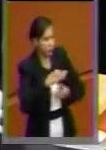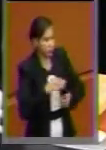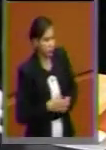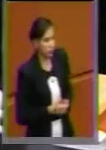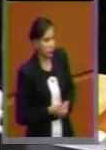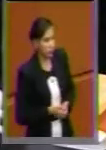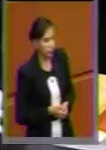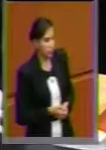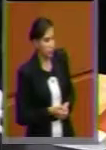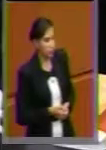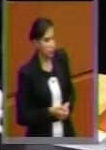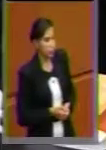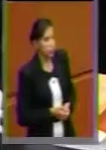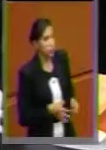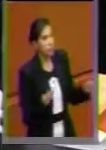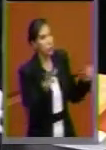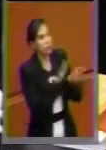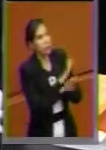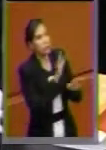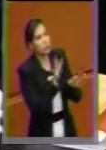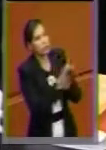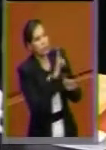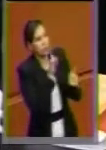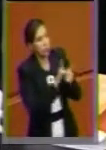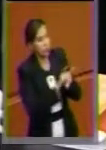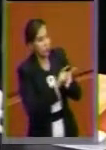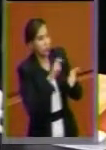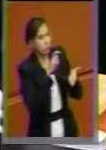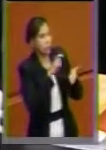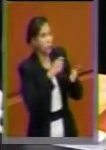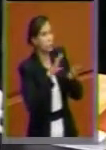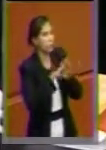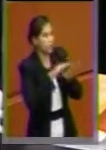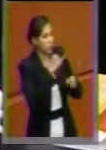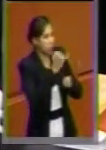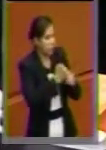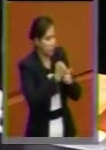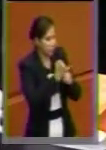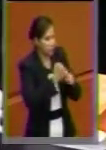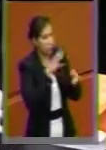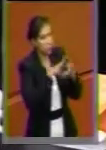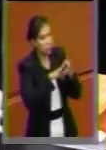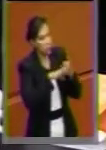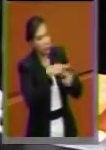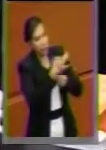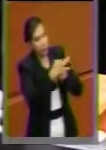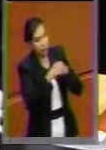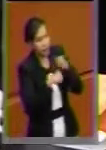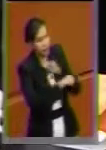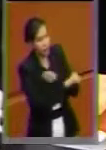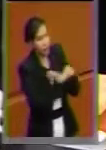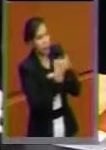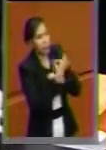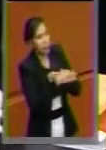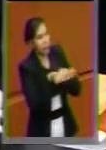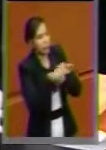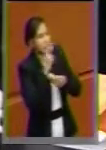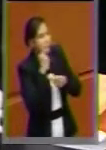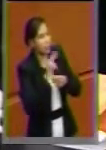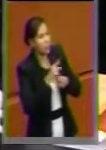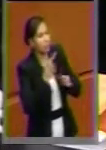una contrarreforma de benita la investigación en prisión preventiva oficiosa